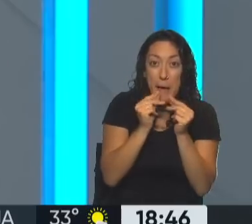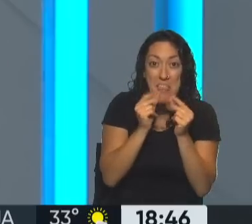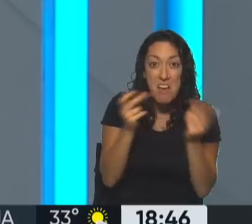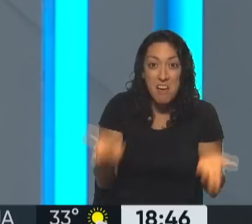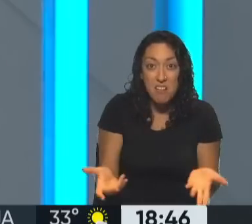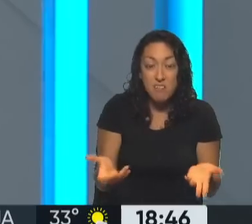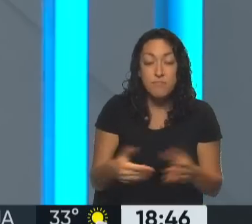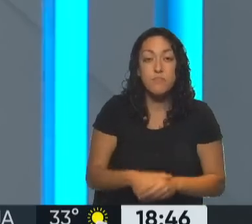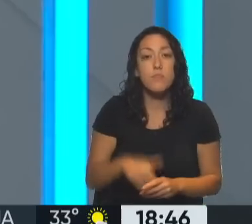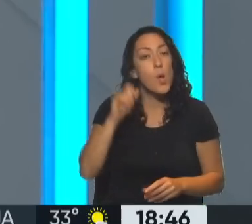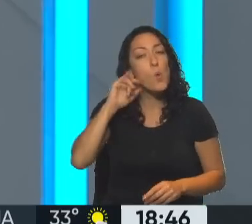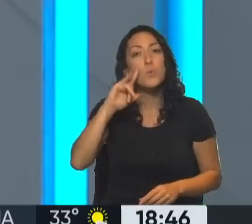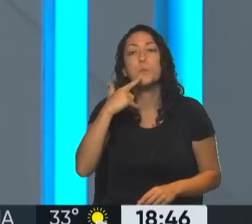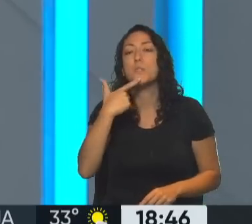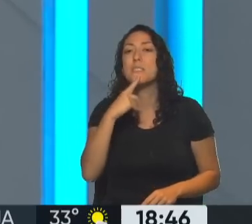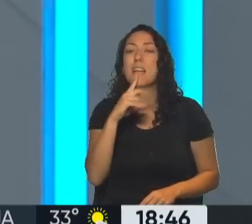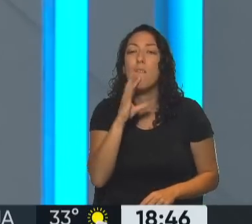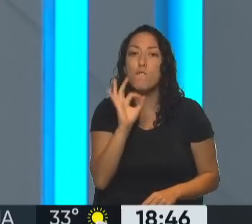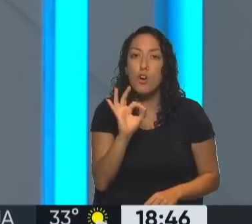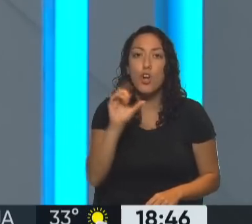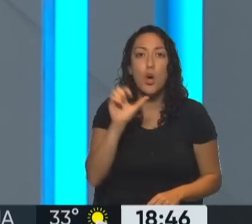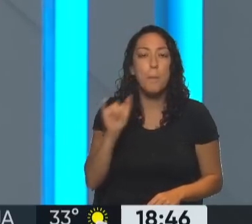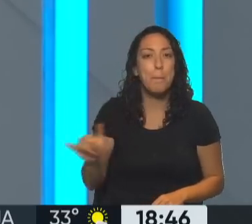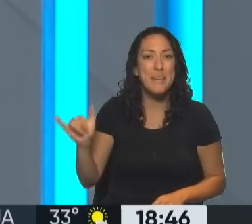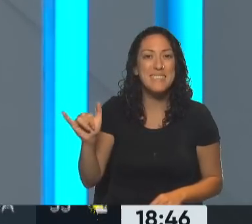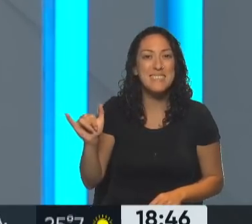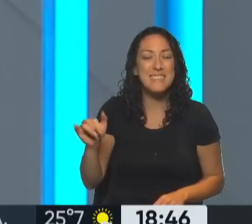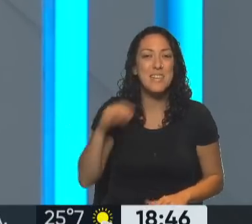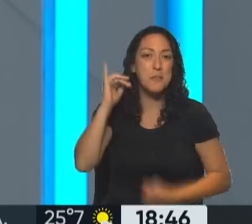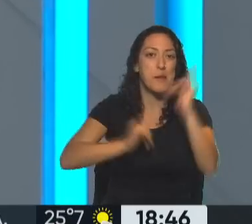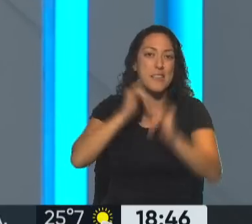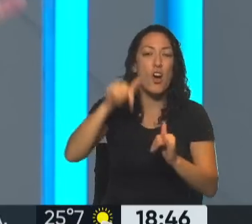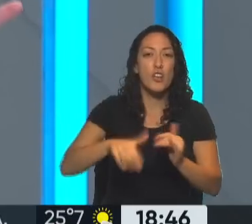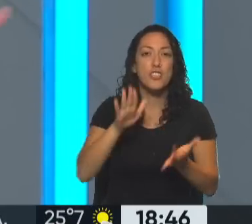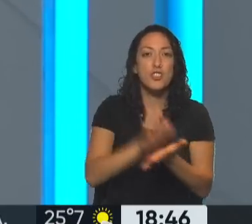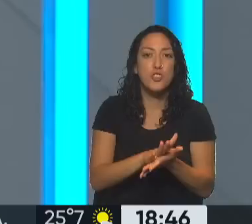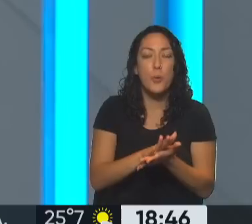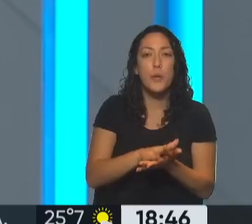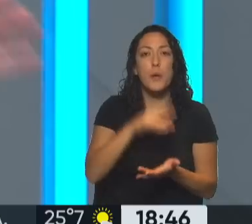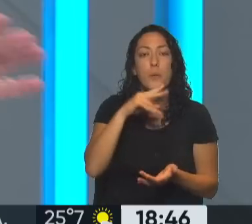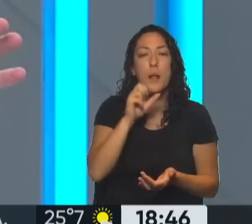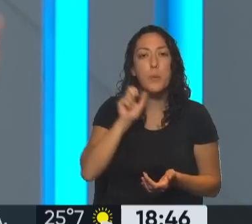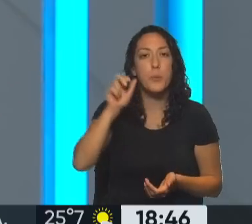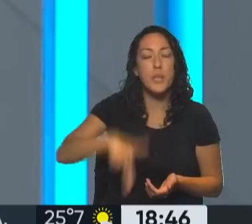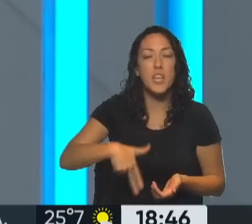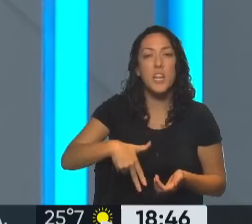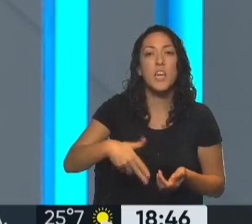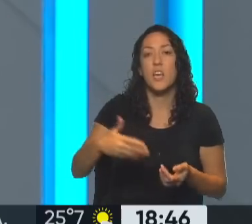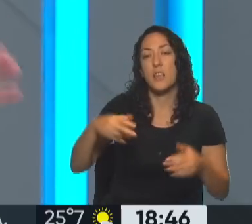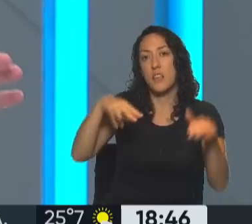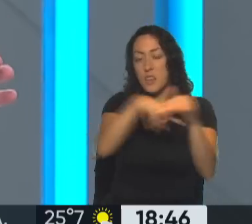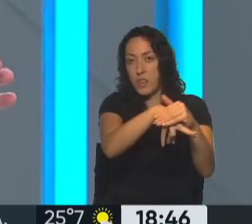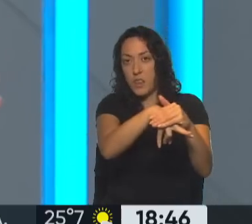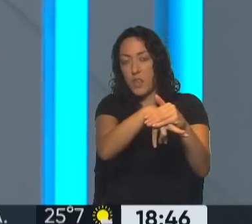Gustavo López, aquí, aquella foto tan polémica de Balbín en terapia intensiva agonizando, publicado